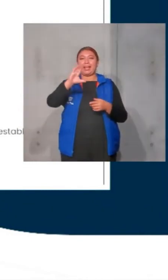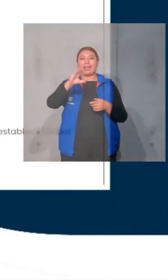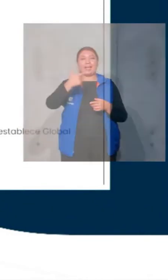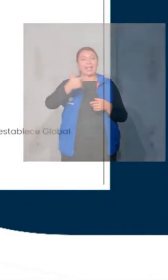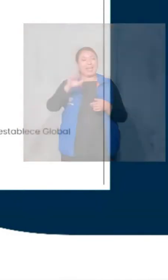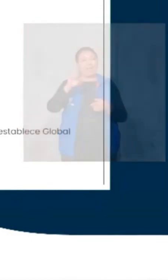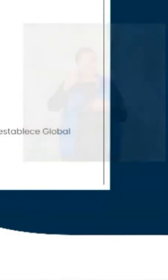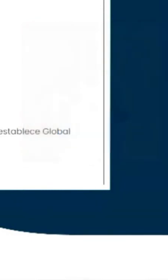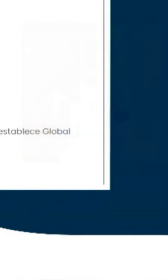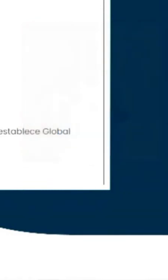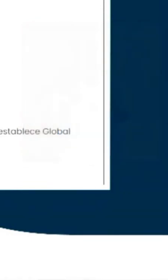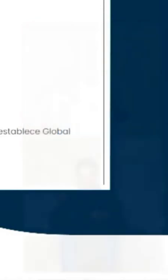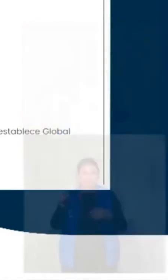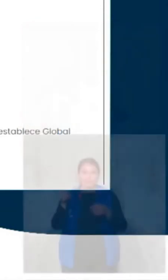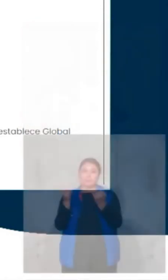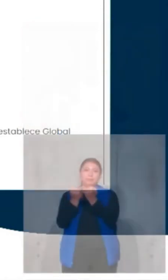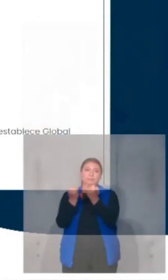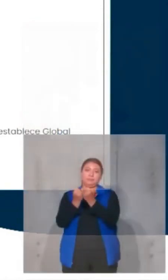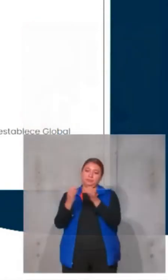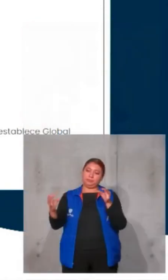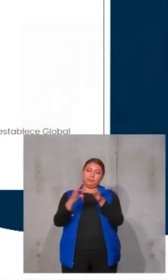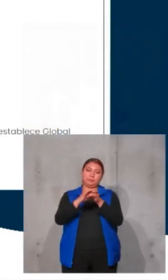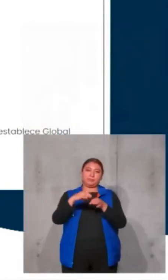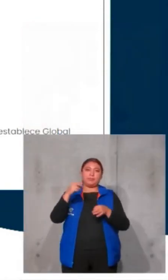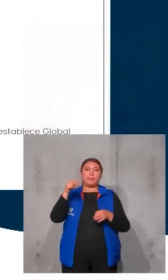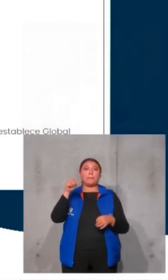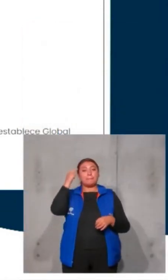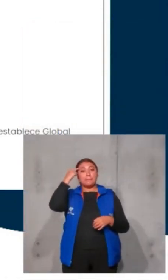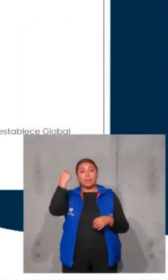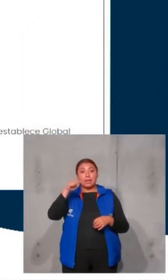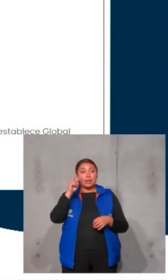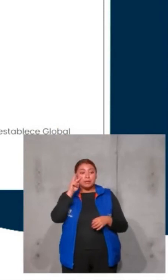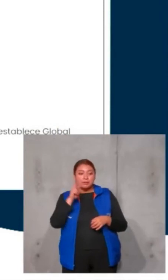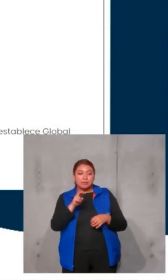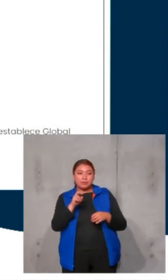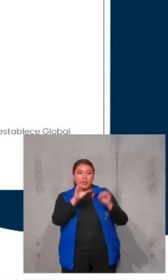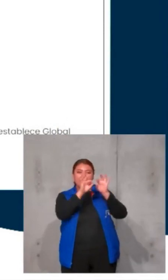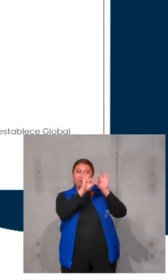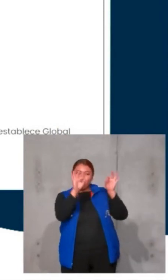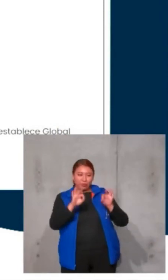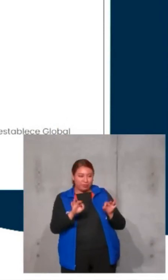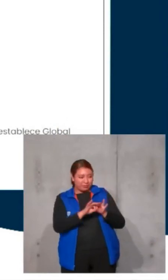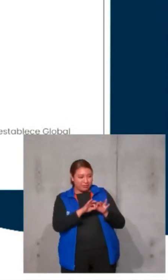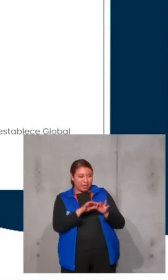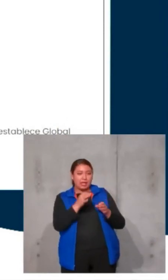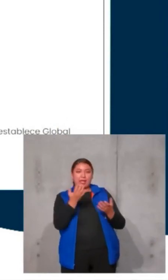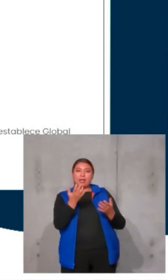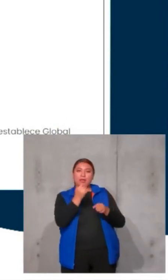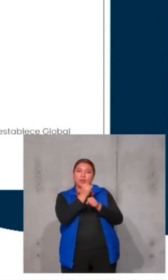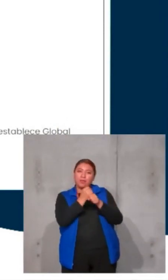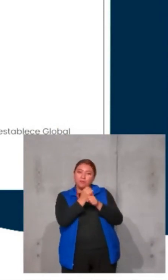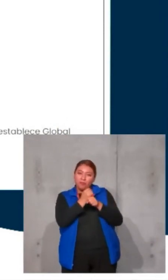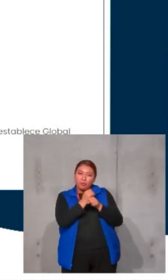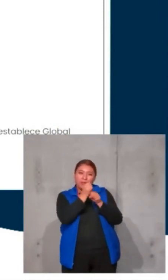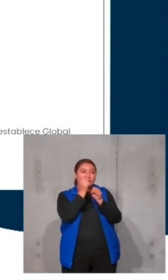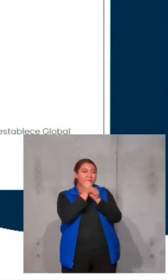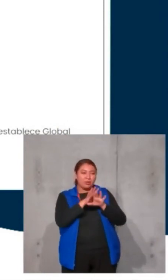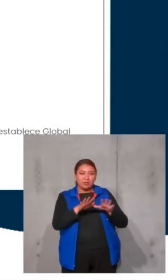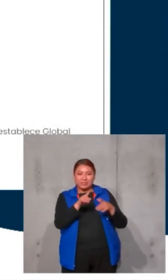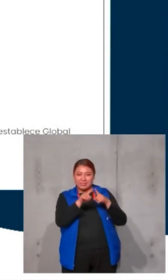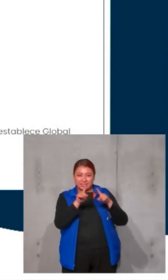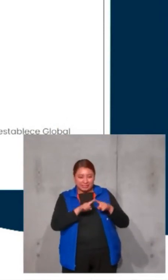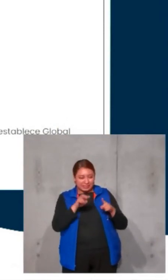Initiative, porque este es uno de los indicadores que debe de cubrir un informe que se realiza con esta